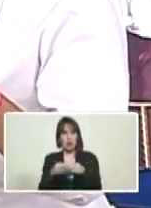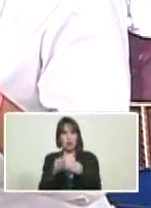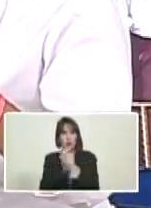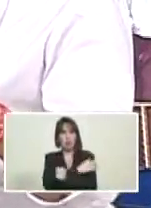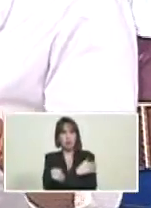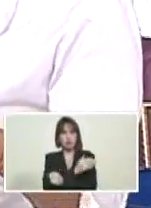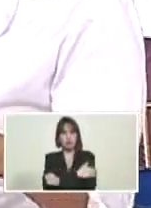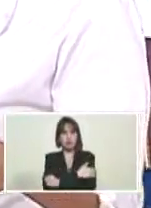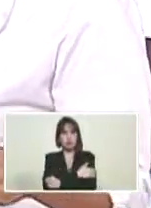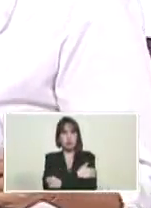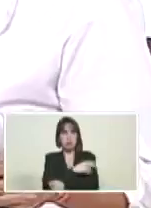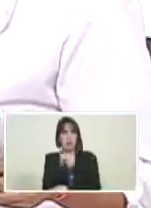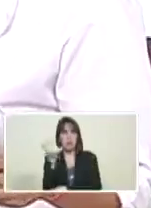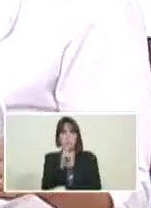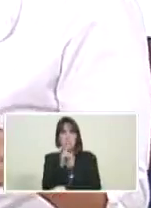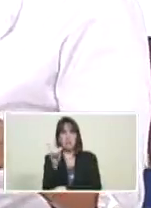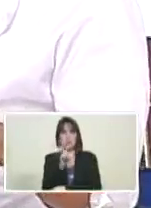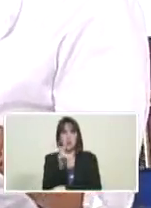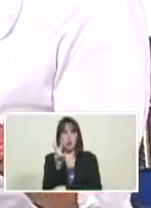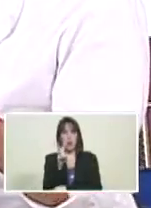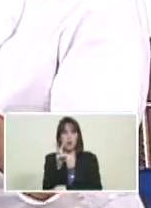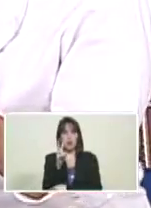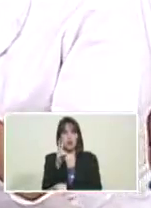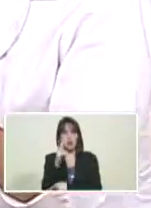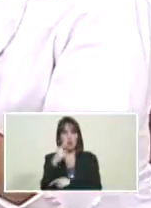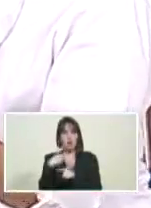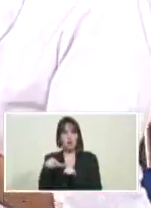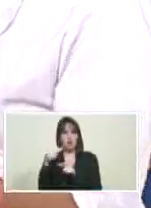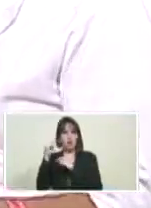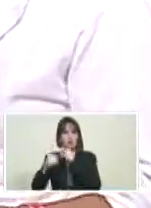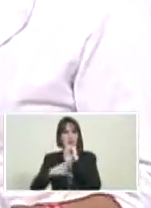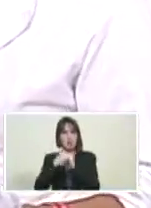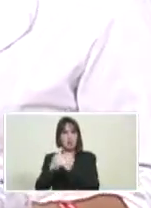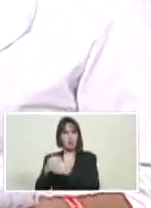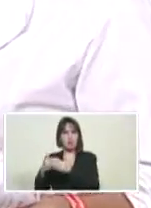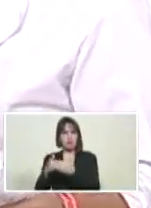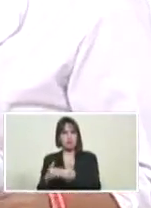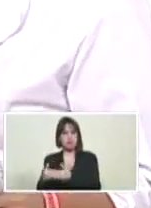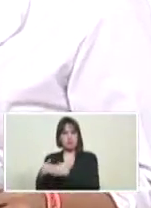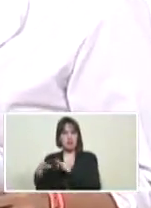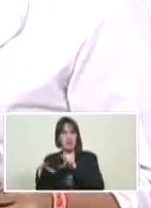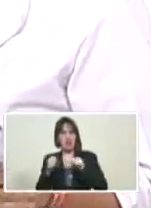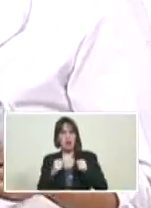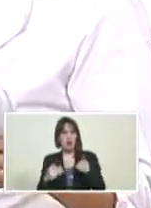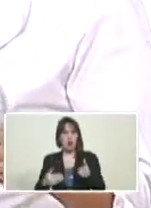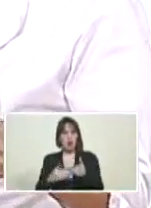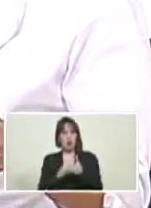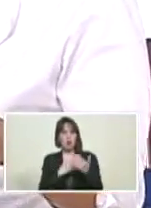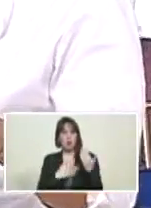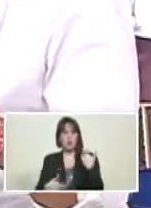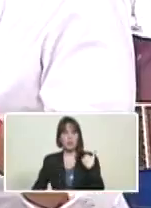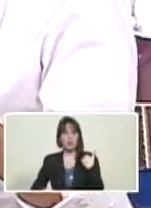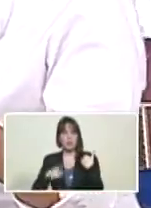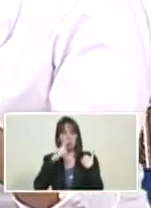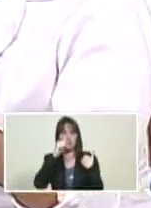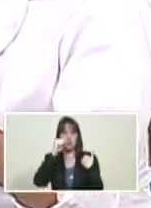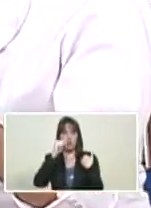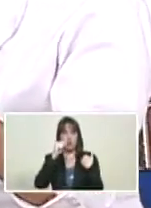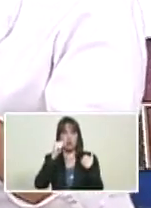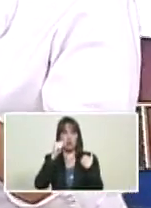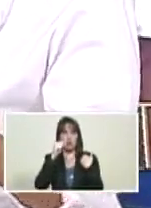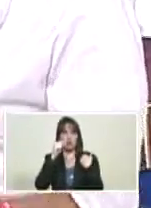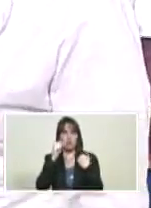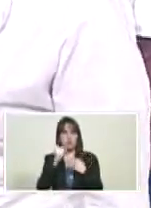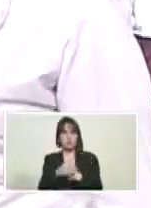ultraderecha venezolana y del imperio norteamericano hacia usted, presidente de nuestra República Bolivariana de Venezuela,